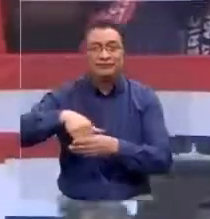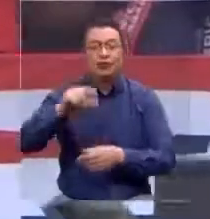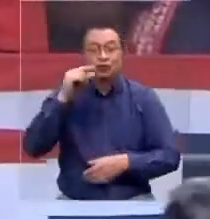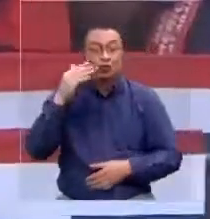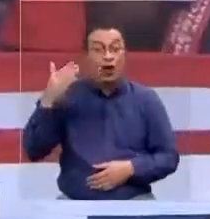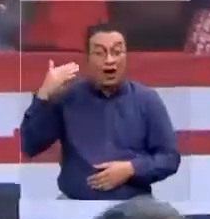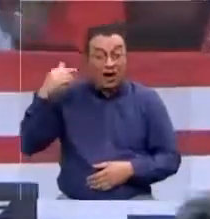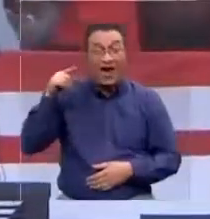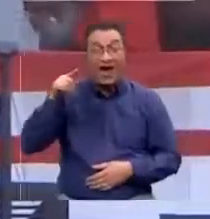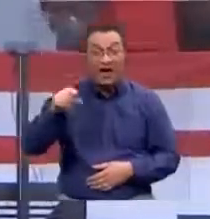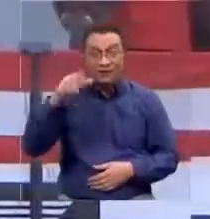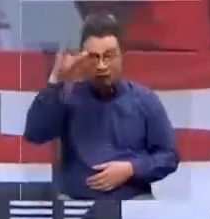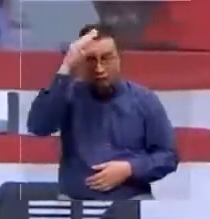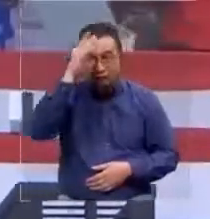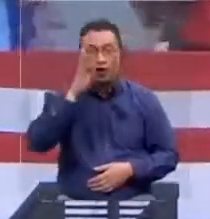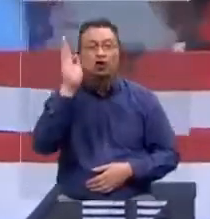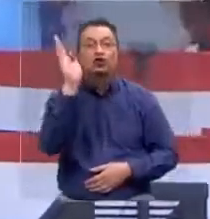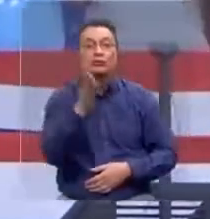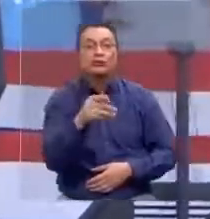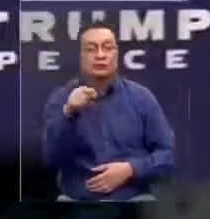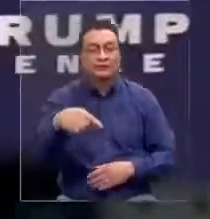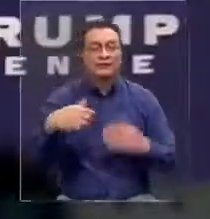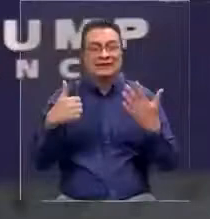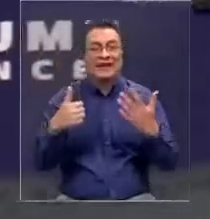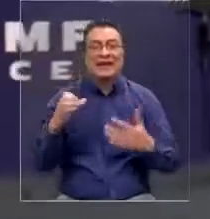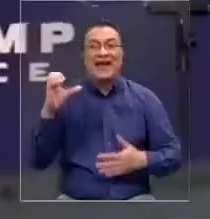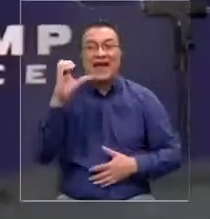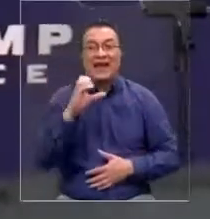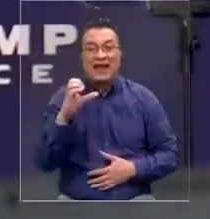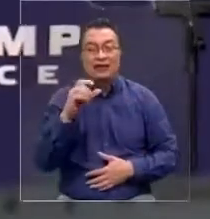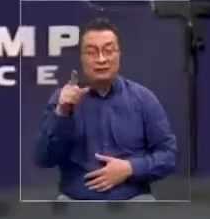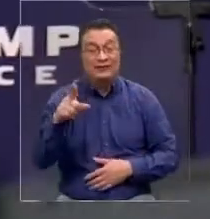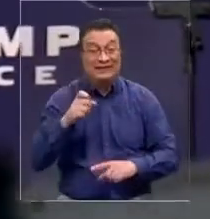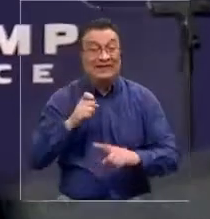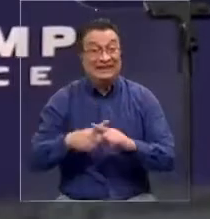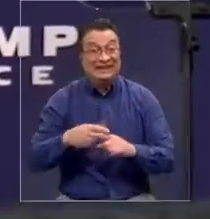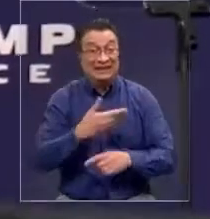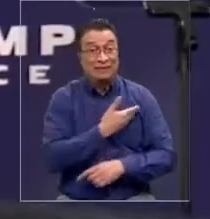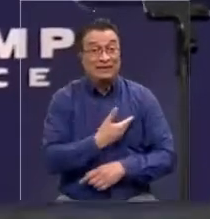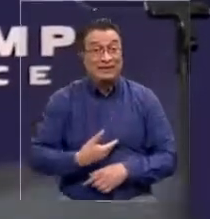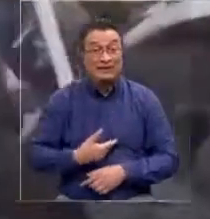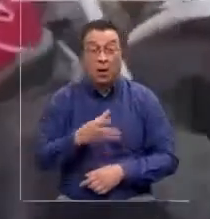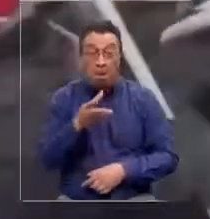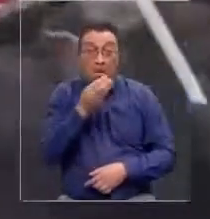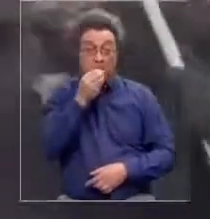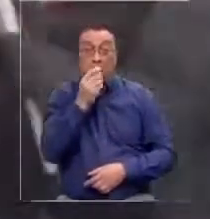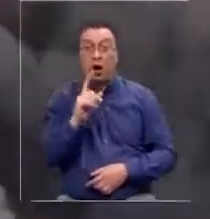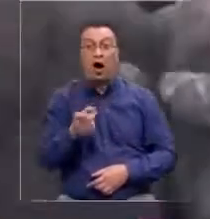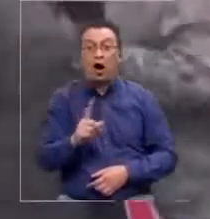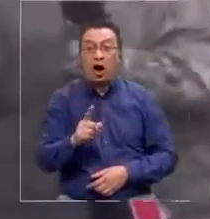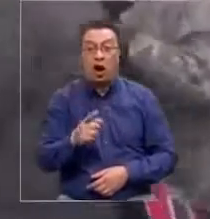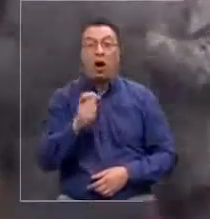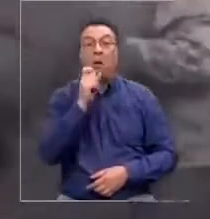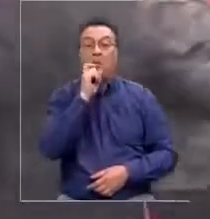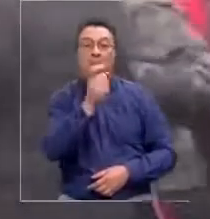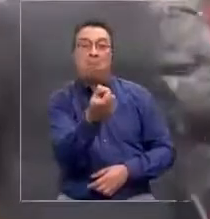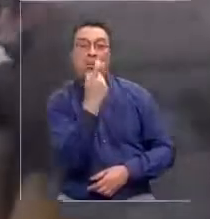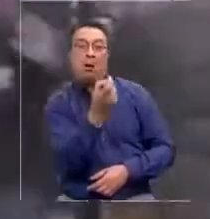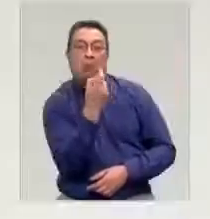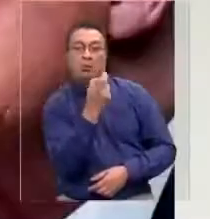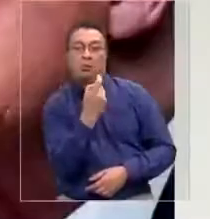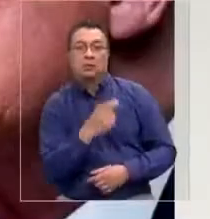días atrás Donald Trump suspendió su acto para este 6 de enero, el exmandatario no se quedó en silencio ante las